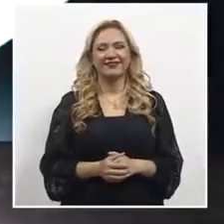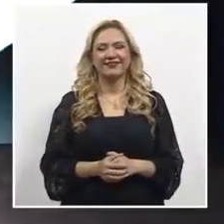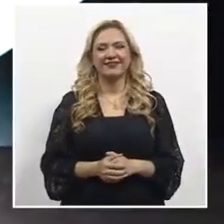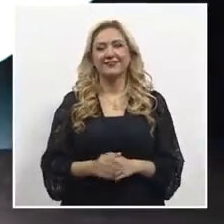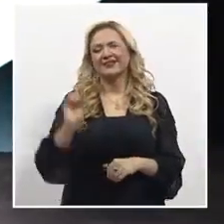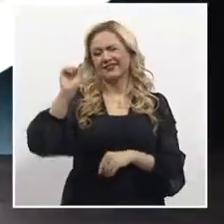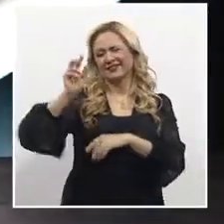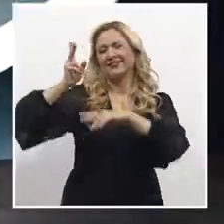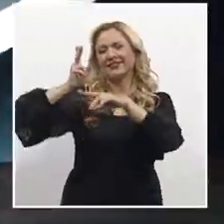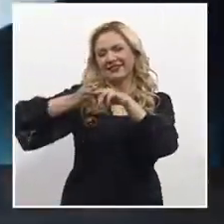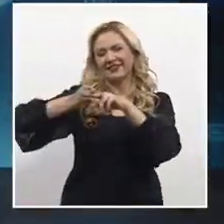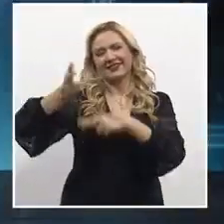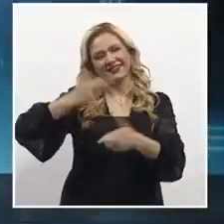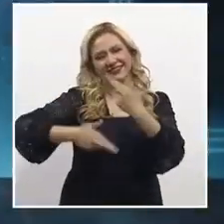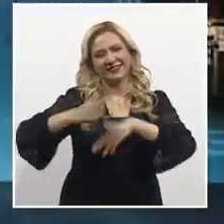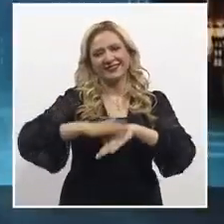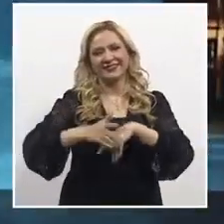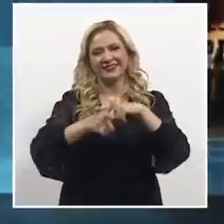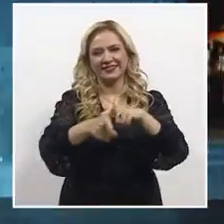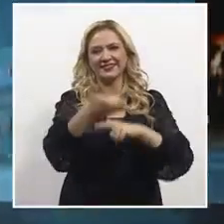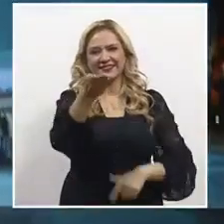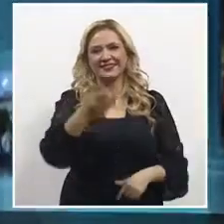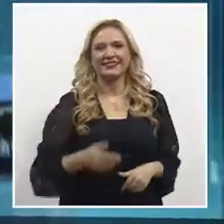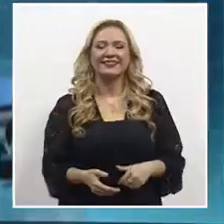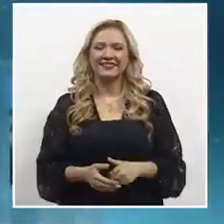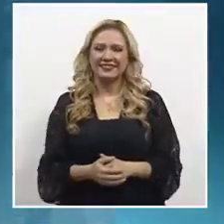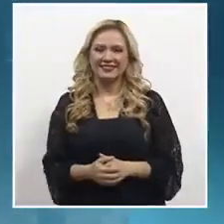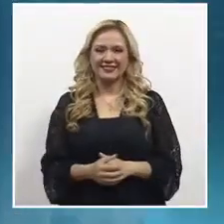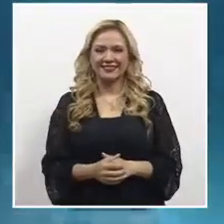Vamos a una pausa y continuamos con más.